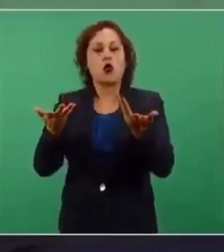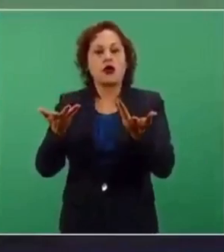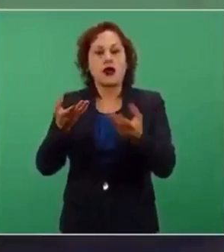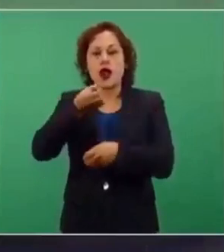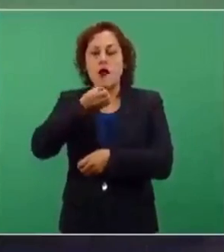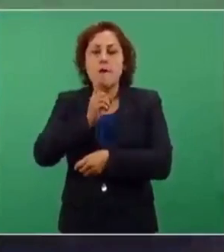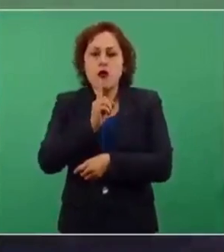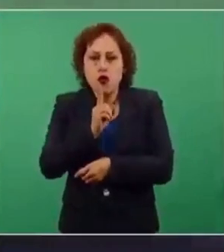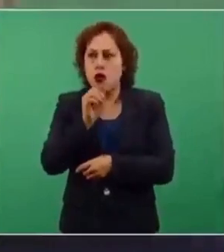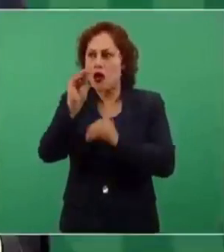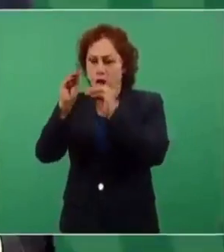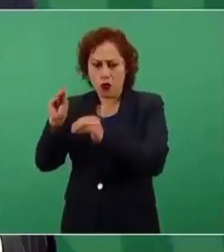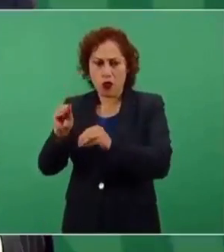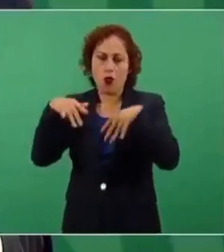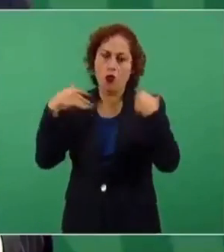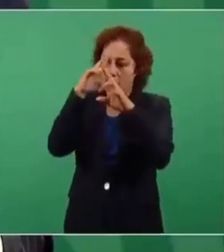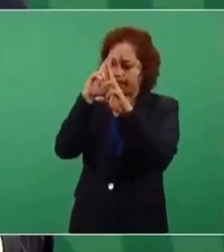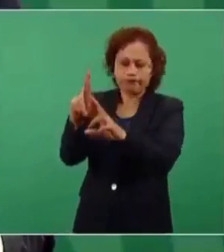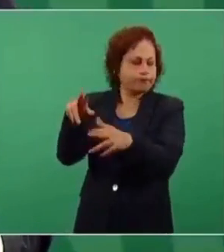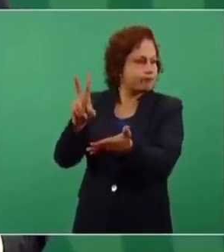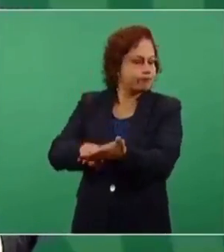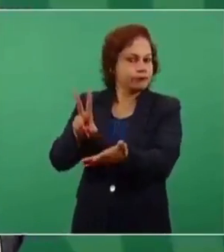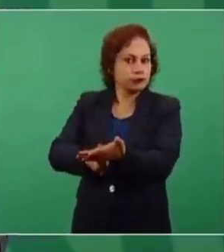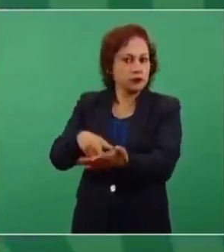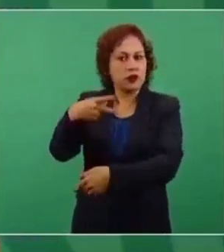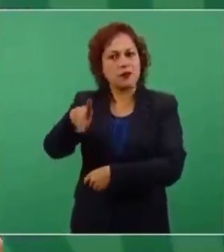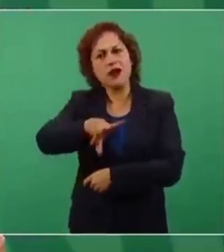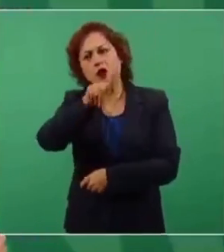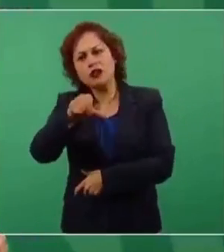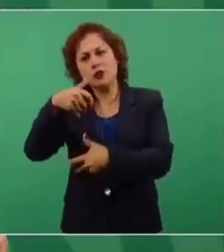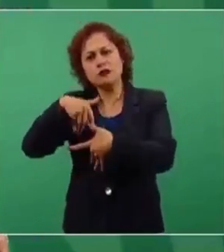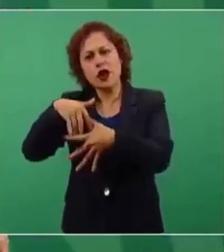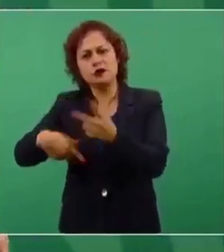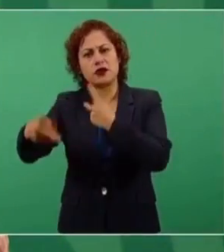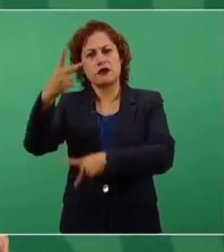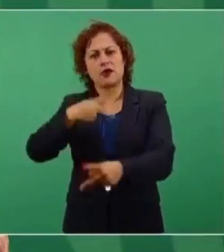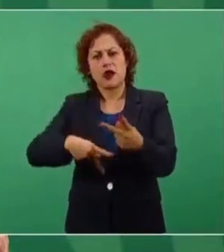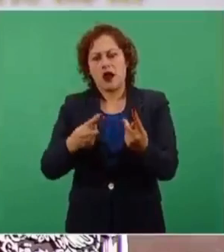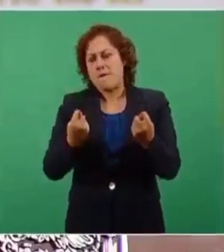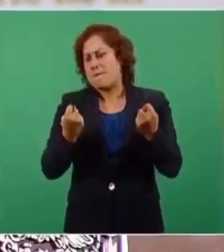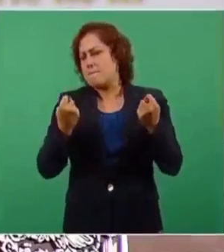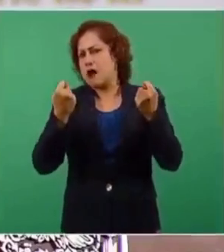veladoras. Pero llegan, no les importó nada.